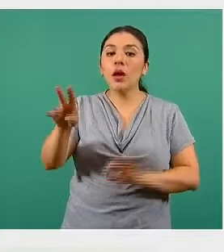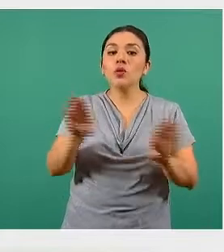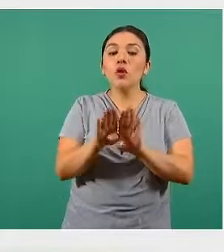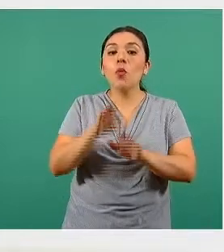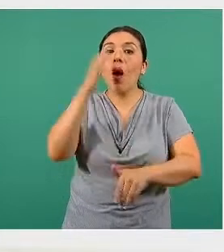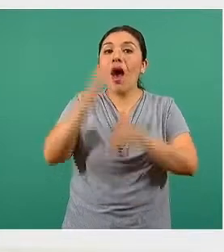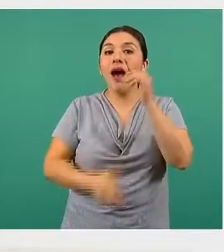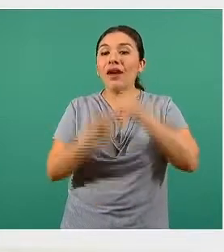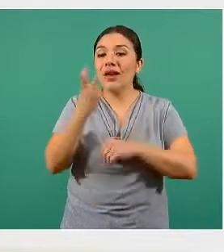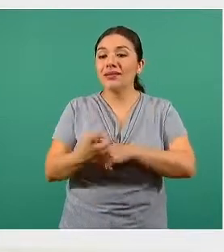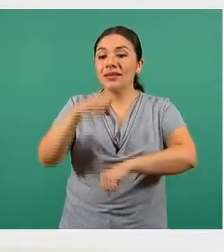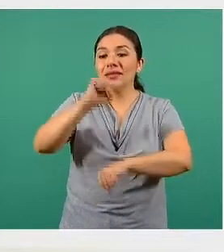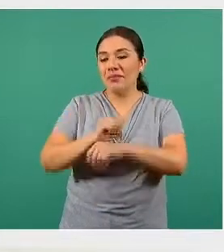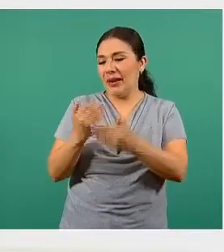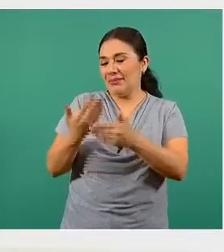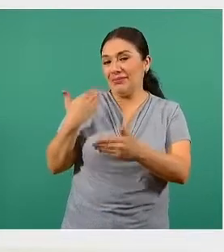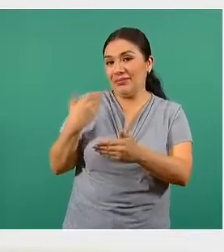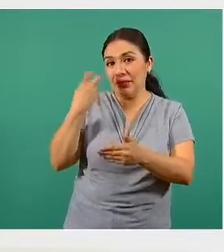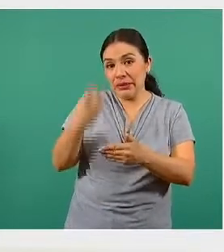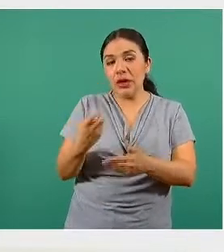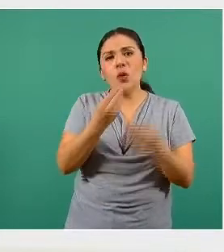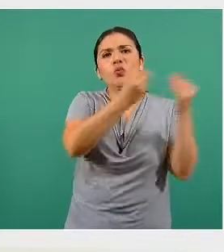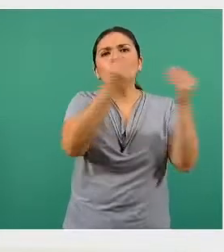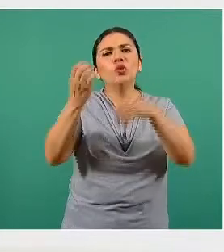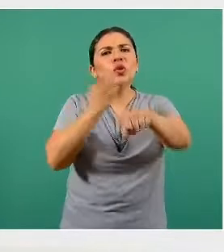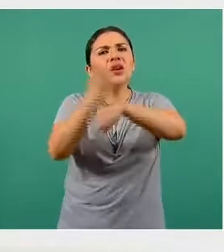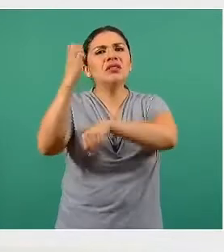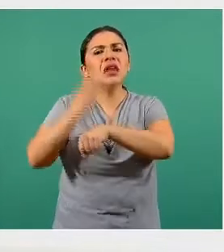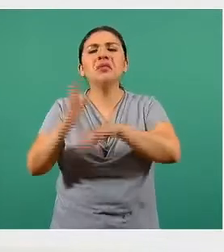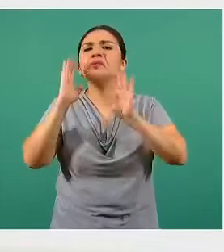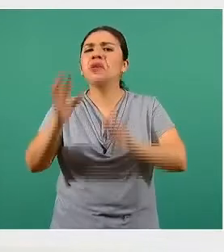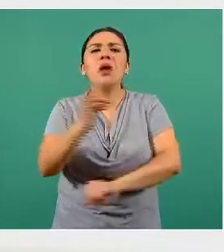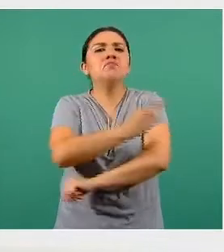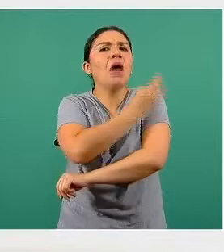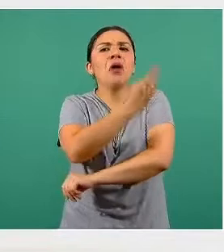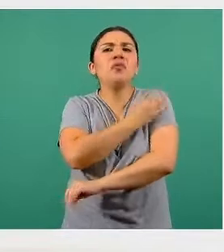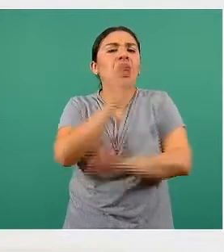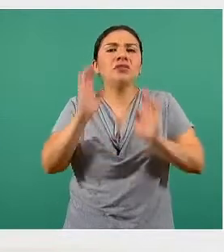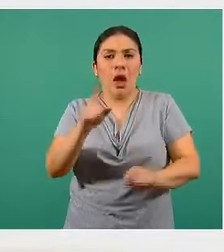ciclo semanal inmediato previo, varias entidades que ya no estaban vacunando.